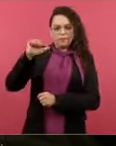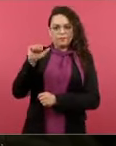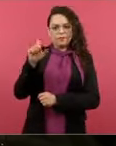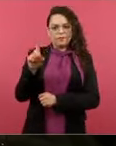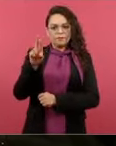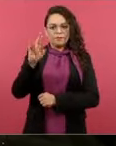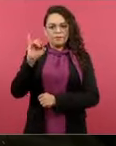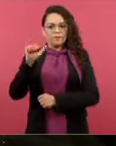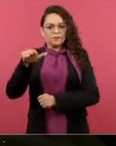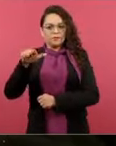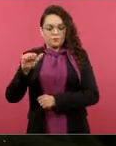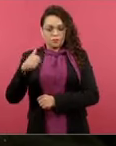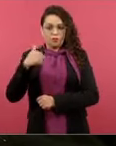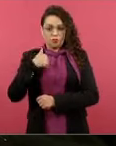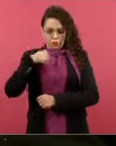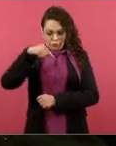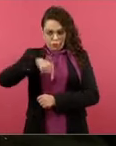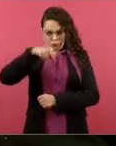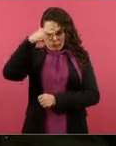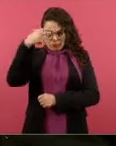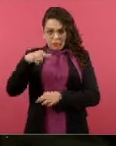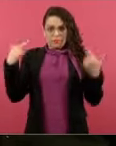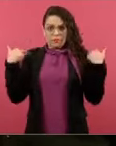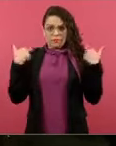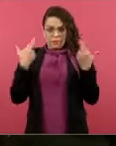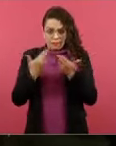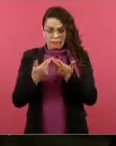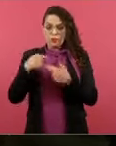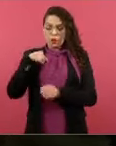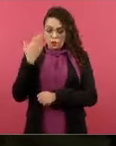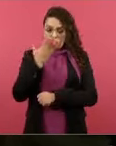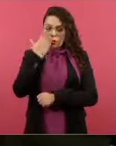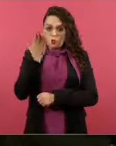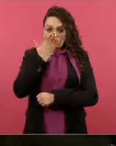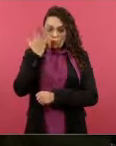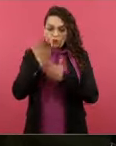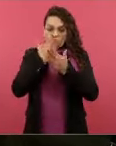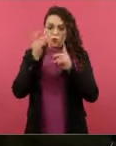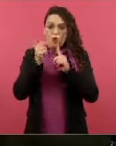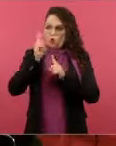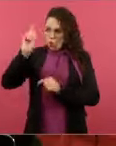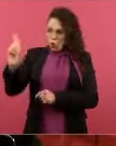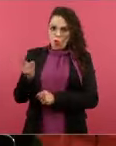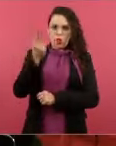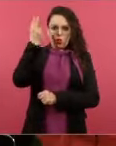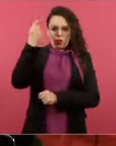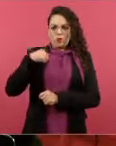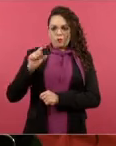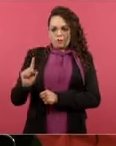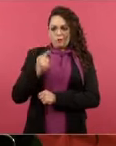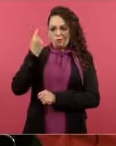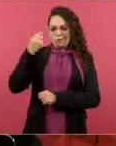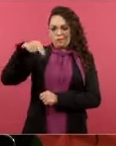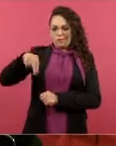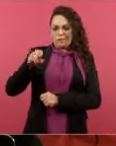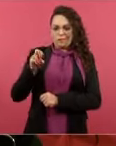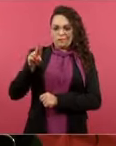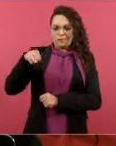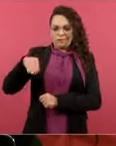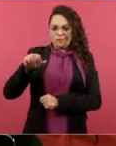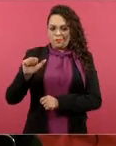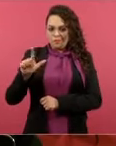soy docente mexicana, soy normalista, también estudié en la universidad y pues me siento muy contenta de